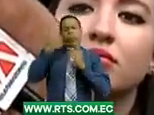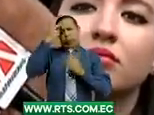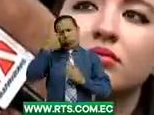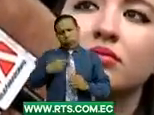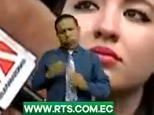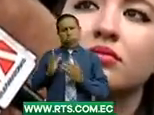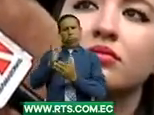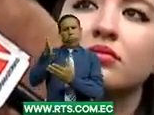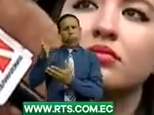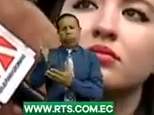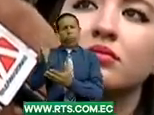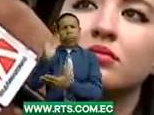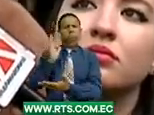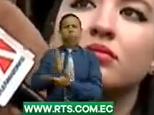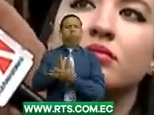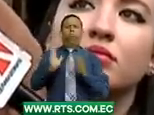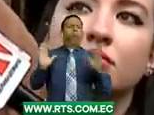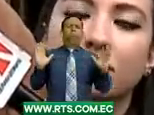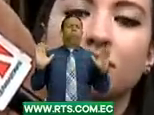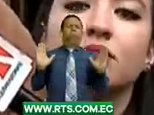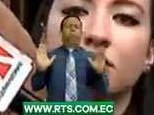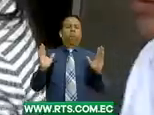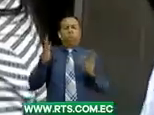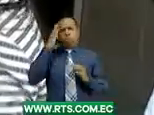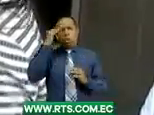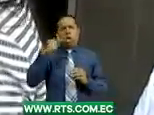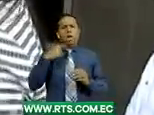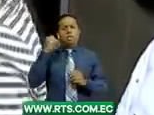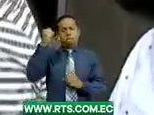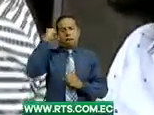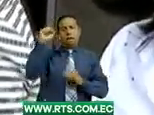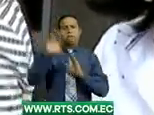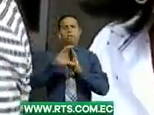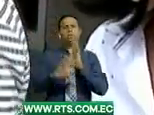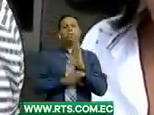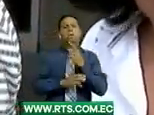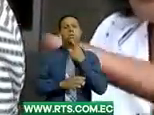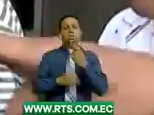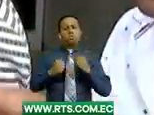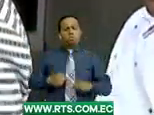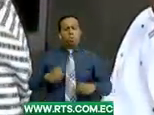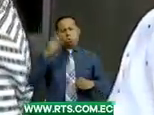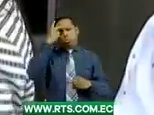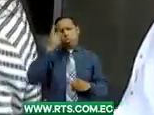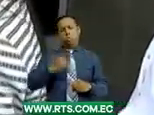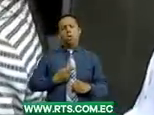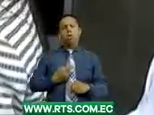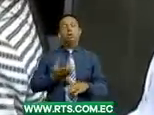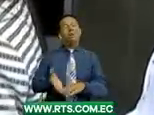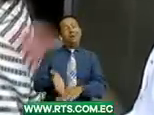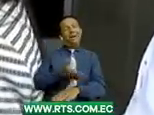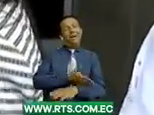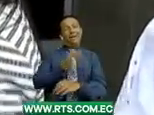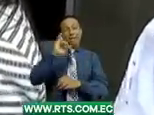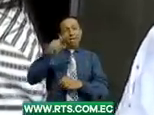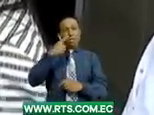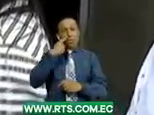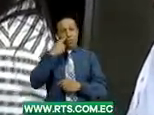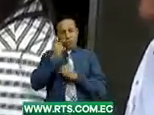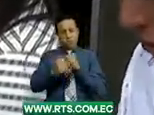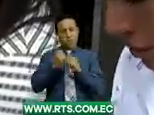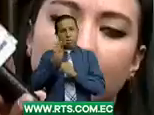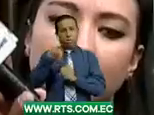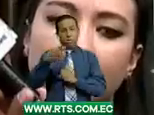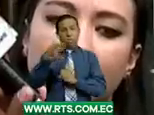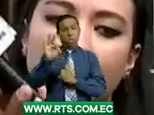constitucional a no declarar contra mi hermano. Argumenta que su declaración efectuada en junio del 2019 fue sacada de